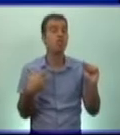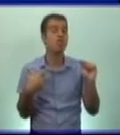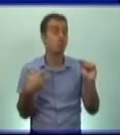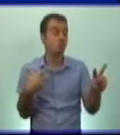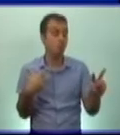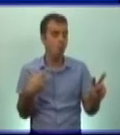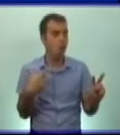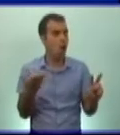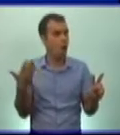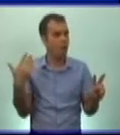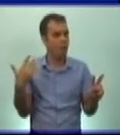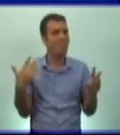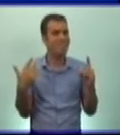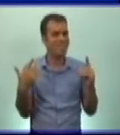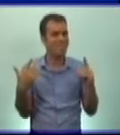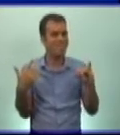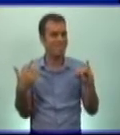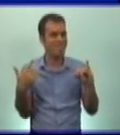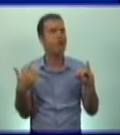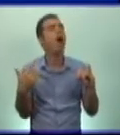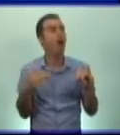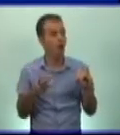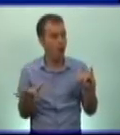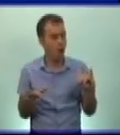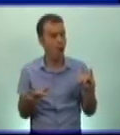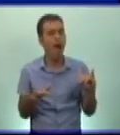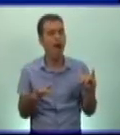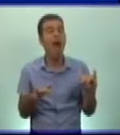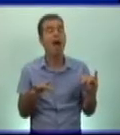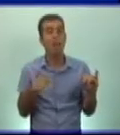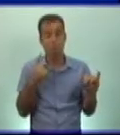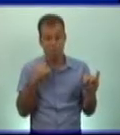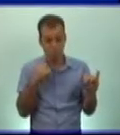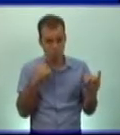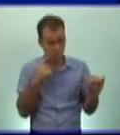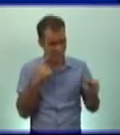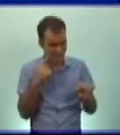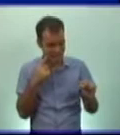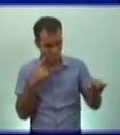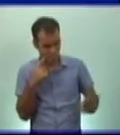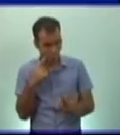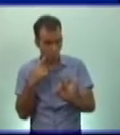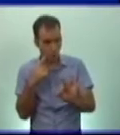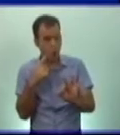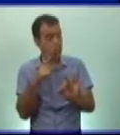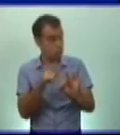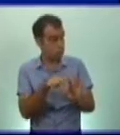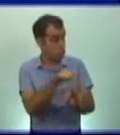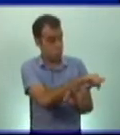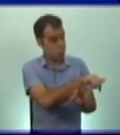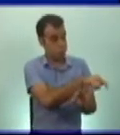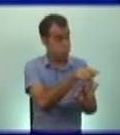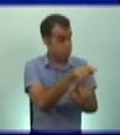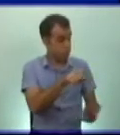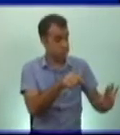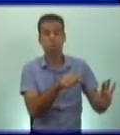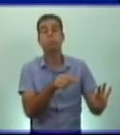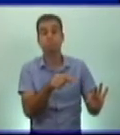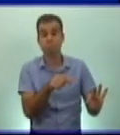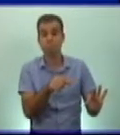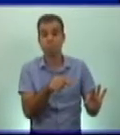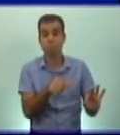dióxido, dióxido de azufre, 2 átomos de oxígeno. Pero ahora le coloqué un 8 delante. Tengo ahora 8 por